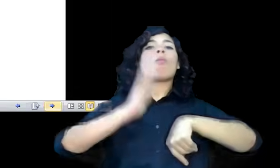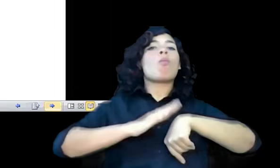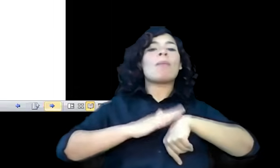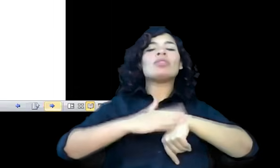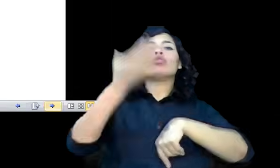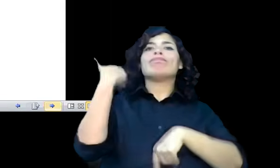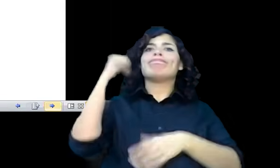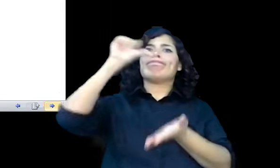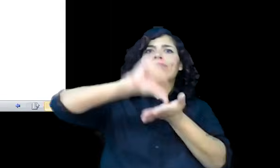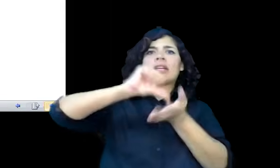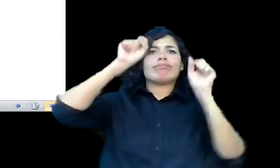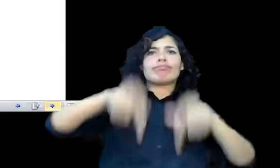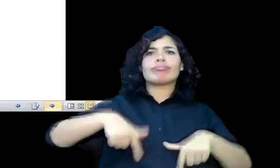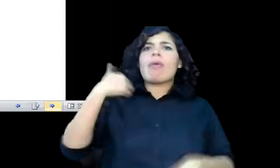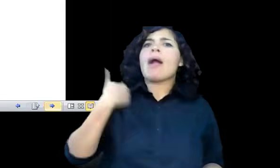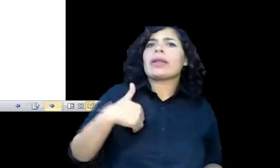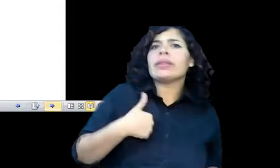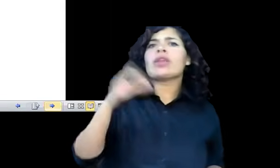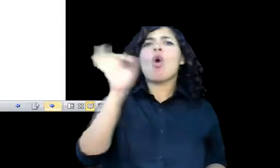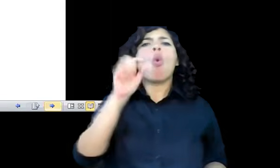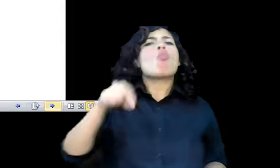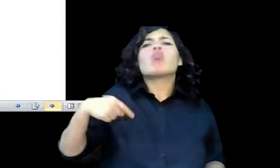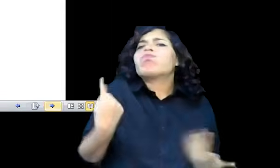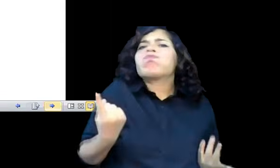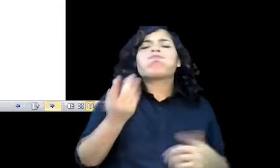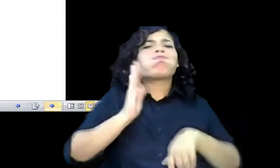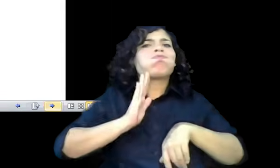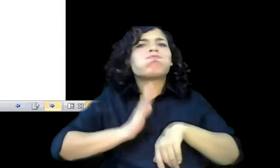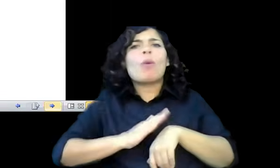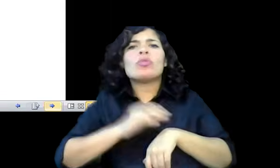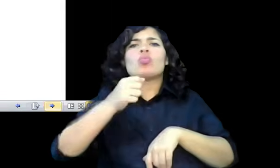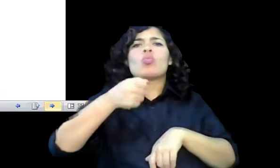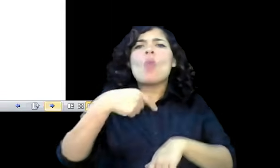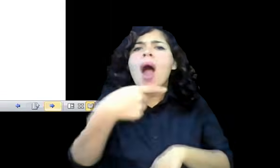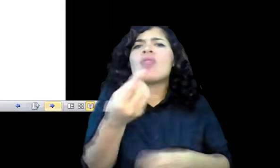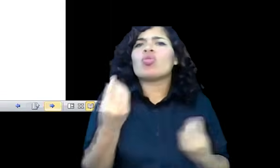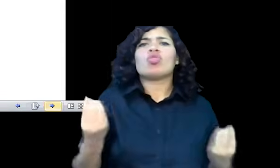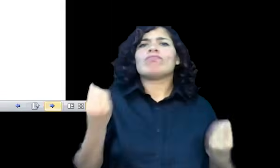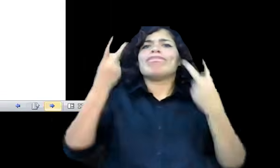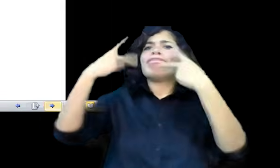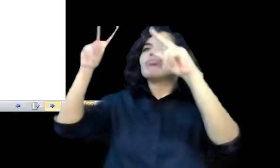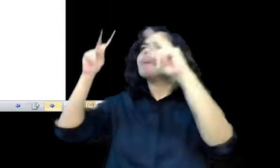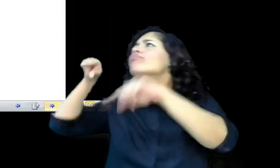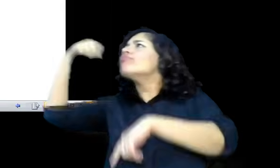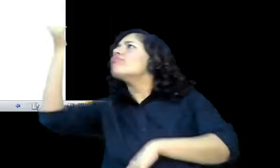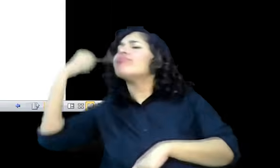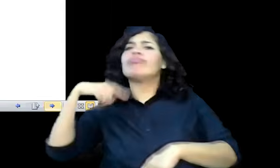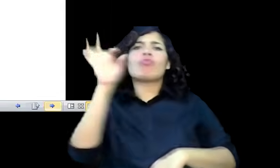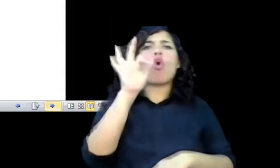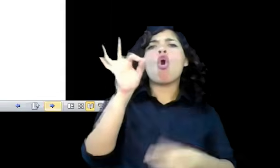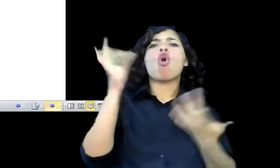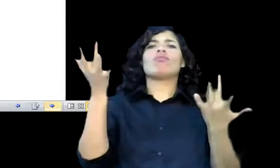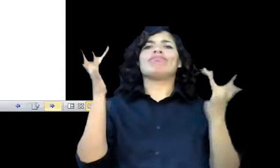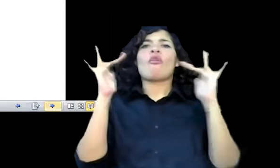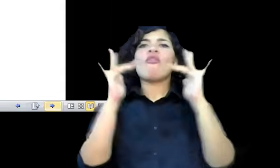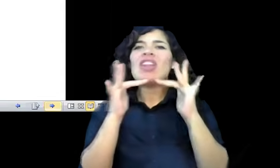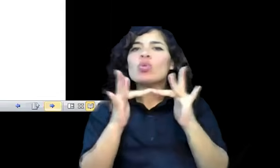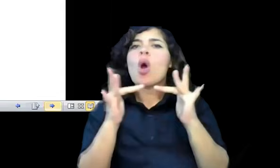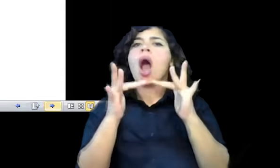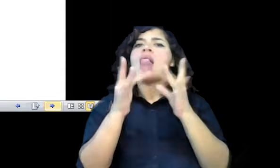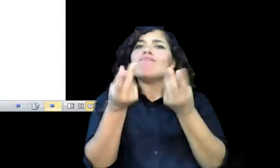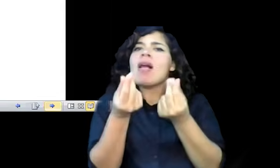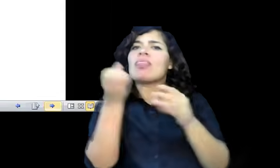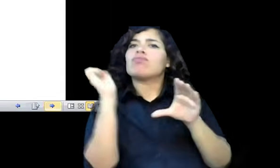consideraban del país? ¿Cuándo se consideraban del exterior? ¿Dónde era el criterio de dónde estaba situada la billetera electrónica?